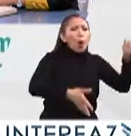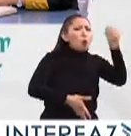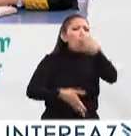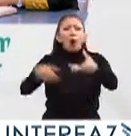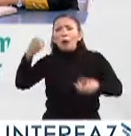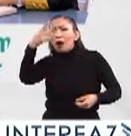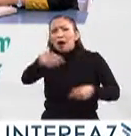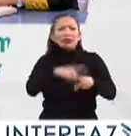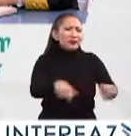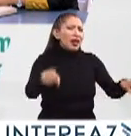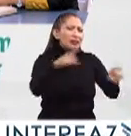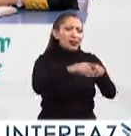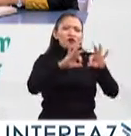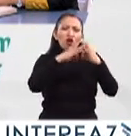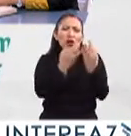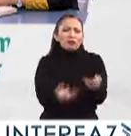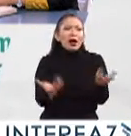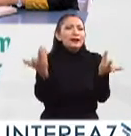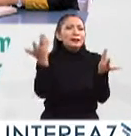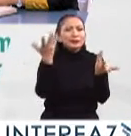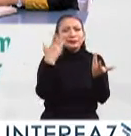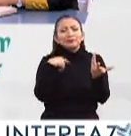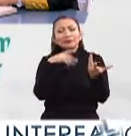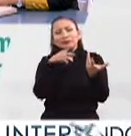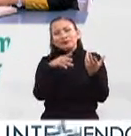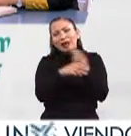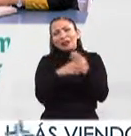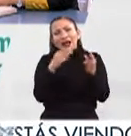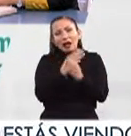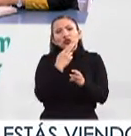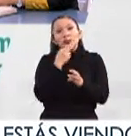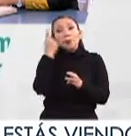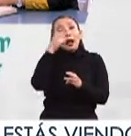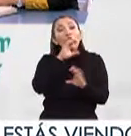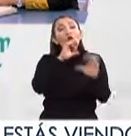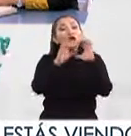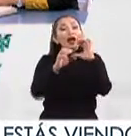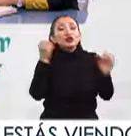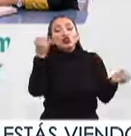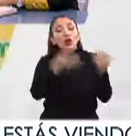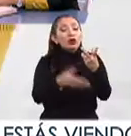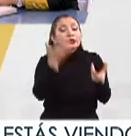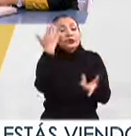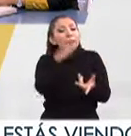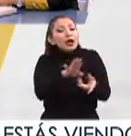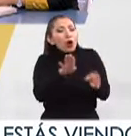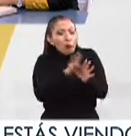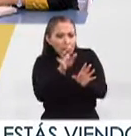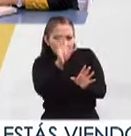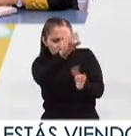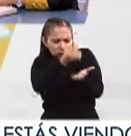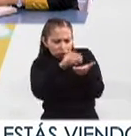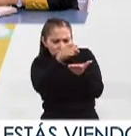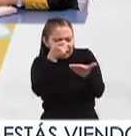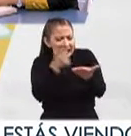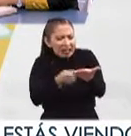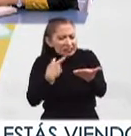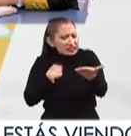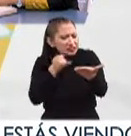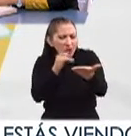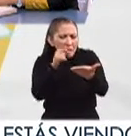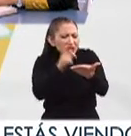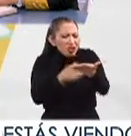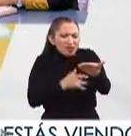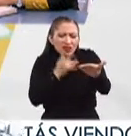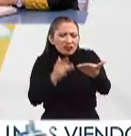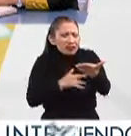a los diferentes tipos de mediciones, de herramientas que utilizamos, y es saber interpretar qué significan esos datos